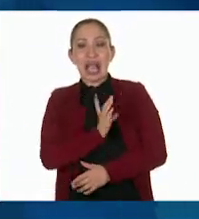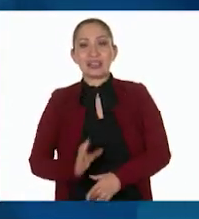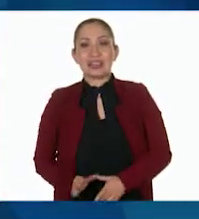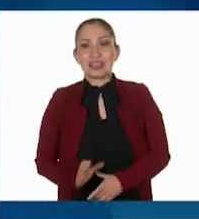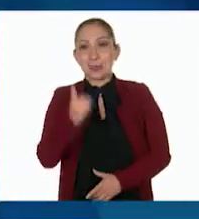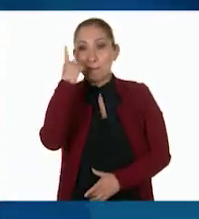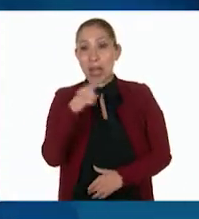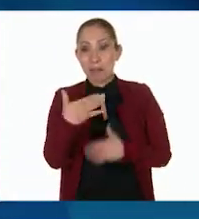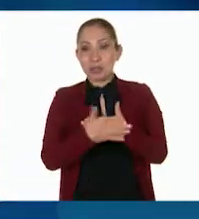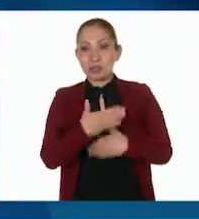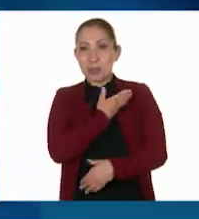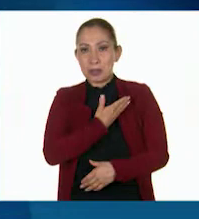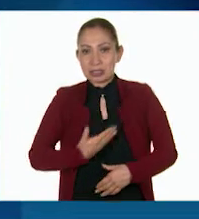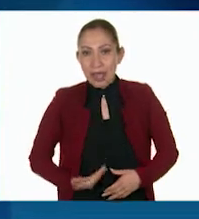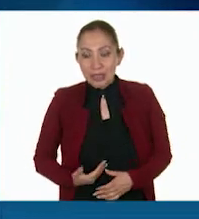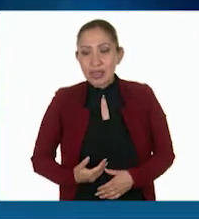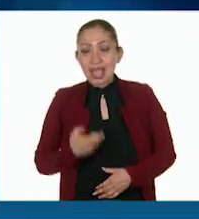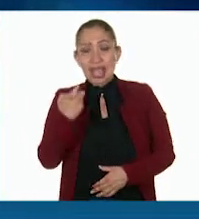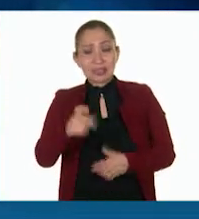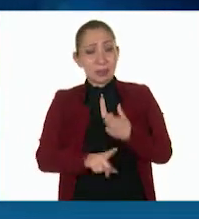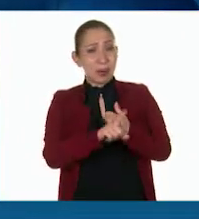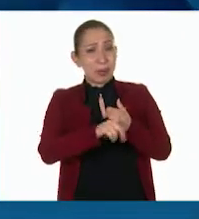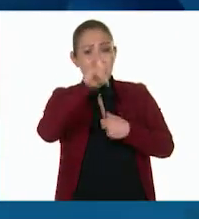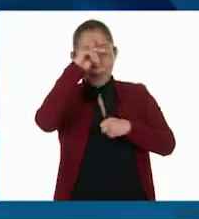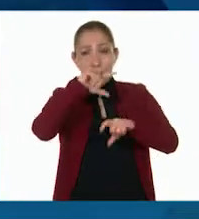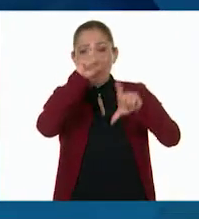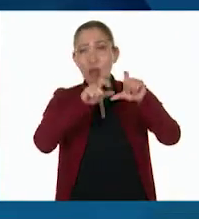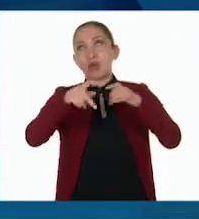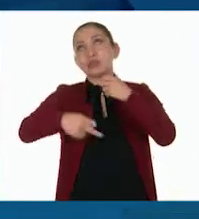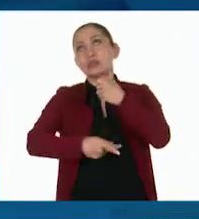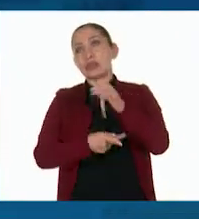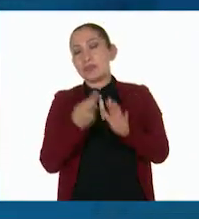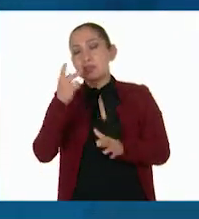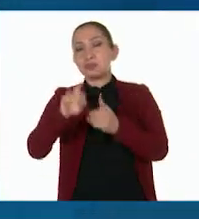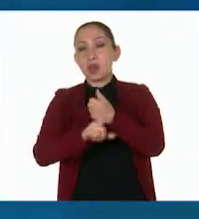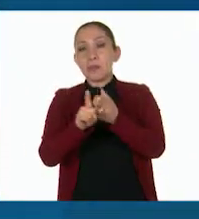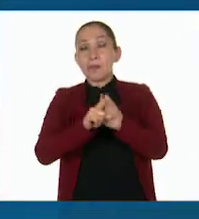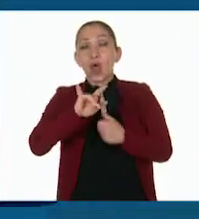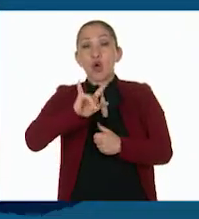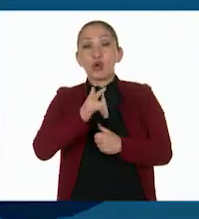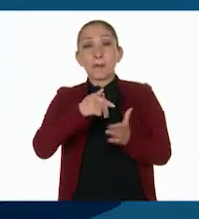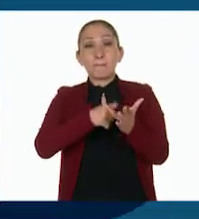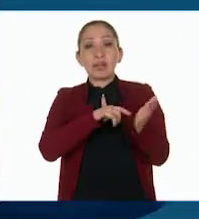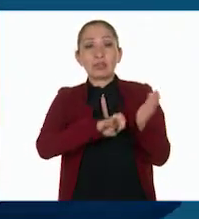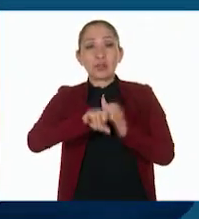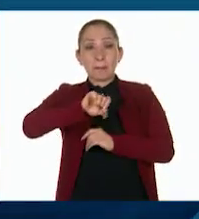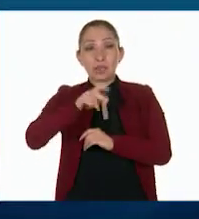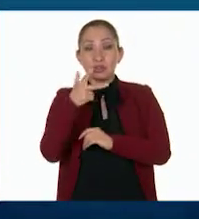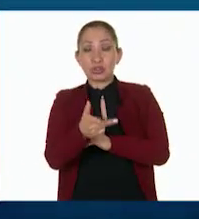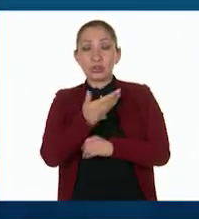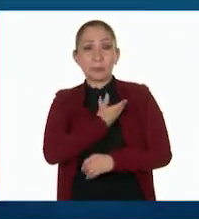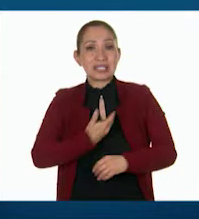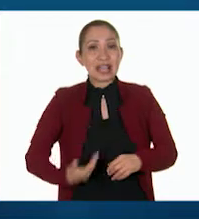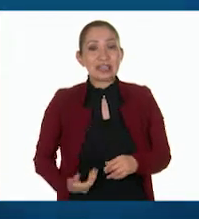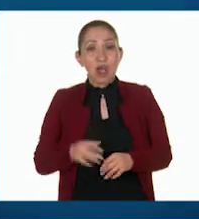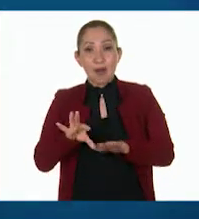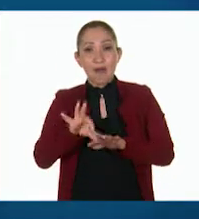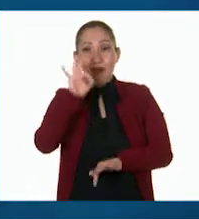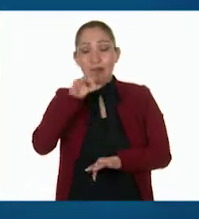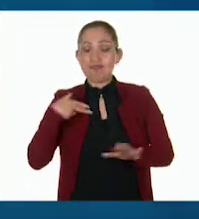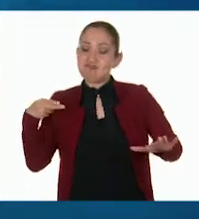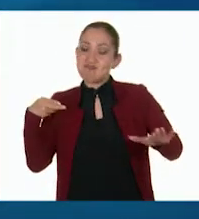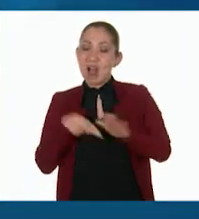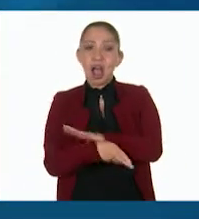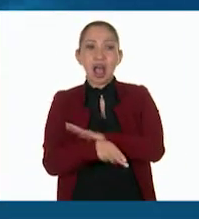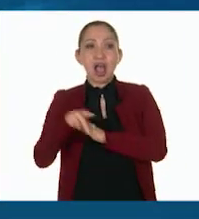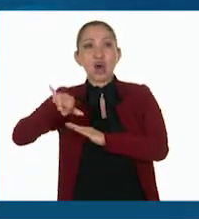a la presidencia. La situación nacional se alteró nuevamente, pues en julio de 1928, el presidente electo fue